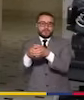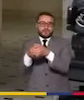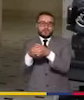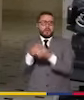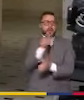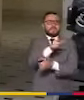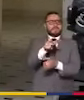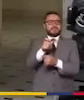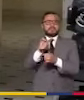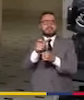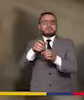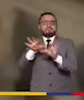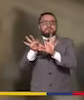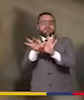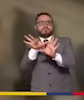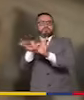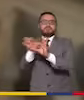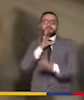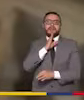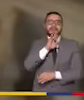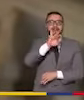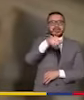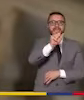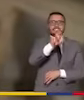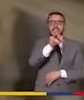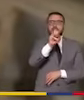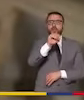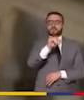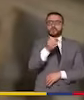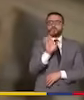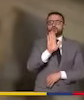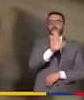relacionadas: Yaron Shoat, identificación israelí,